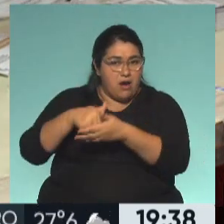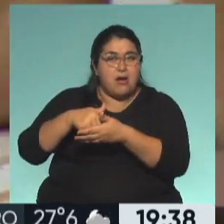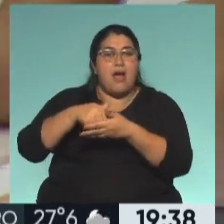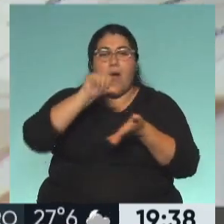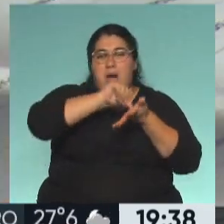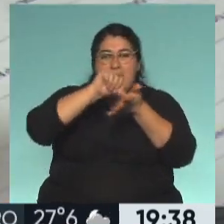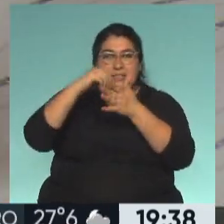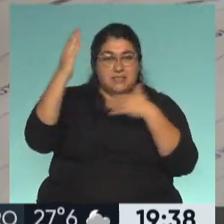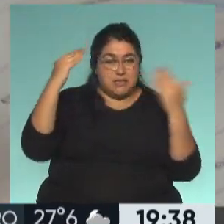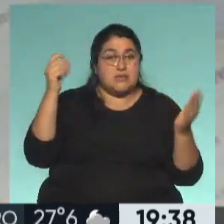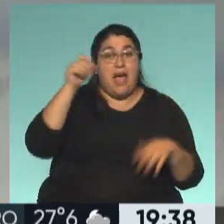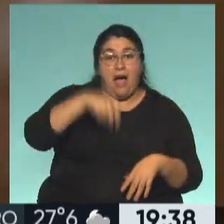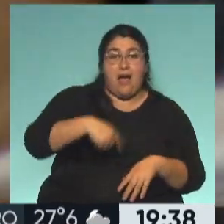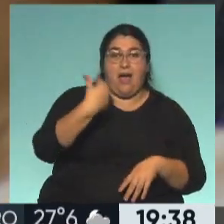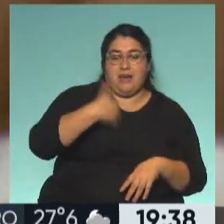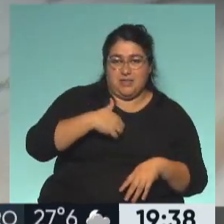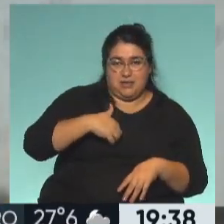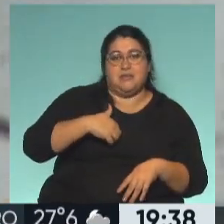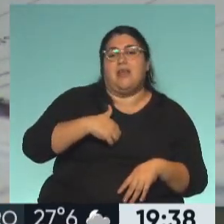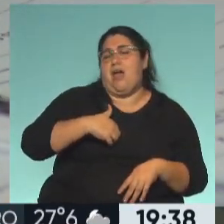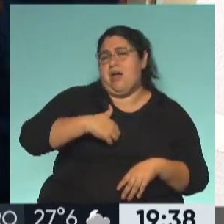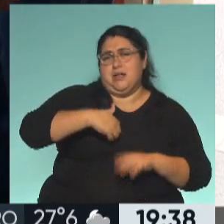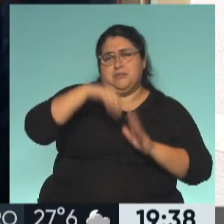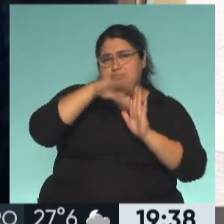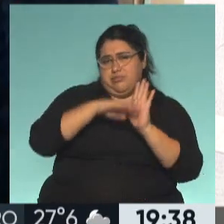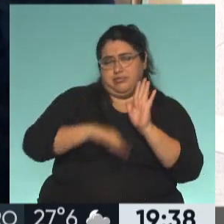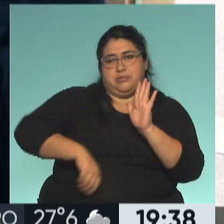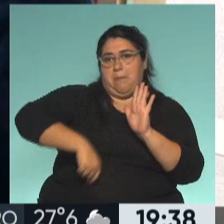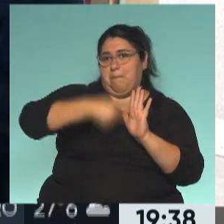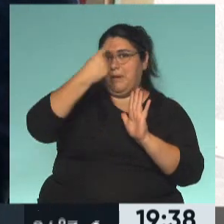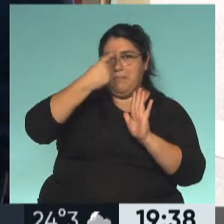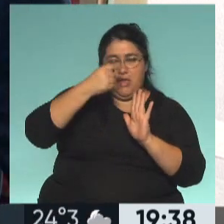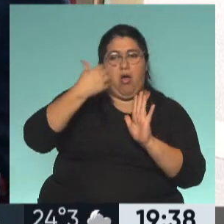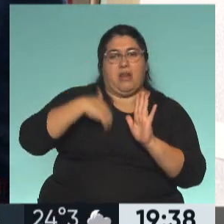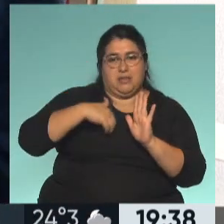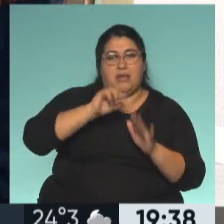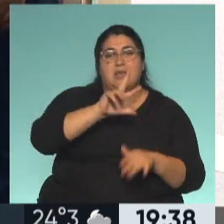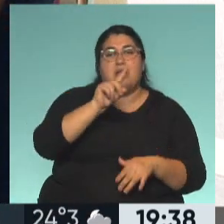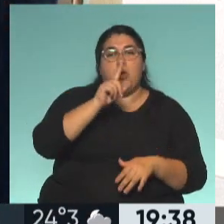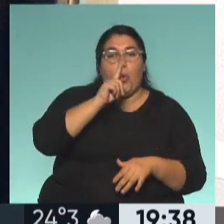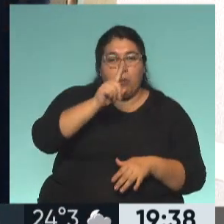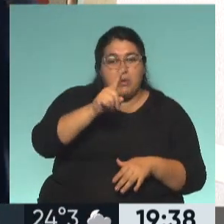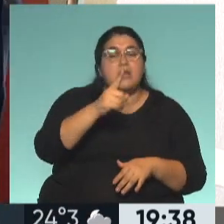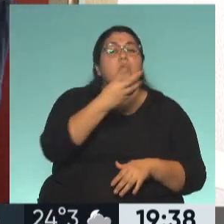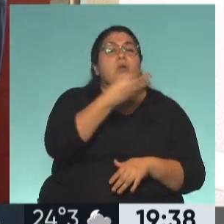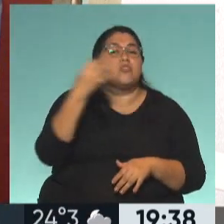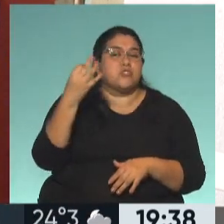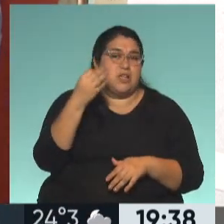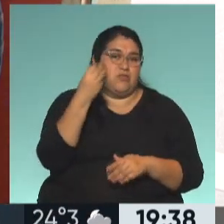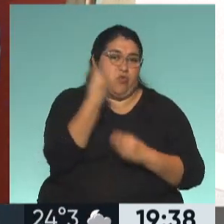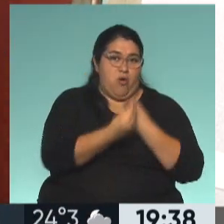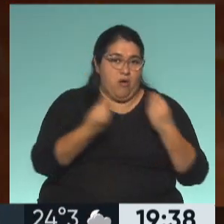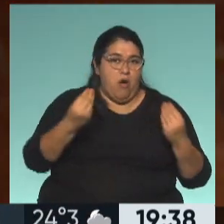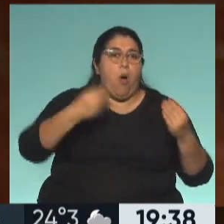la Argentina es el país que lidera con holgura la lista de naciones, con 31.400 votantes